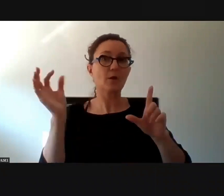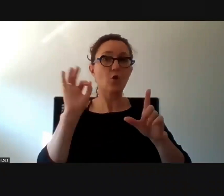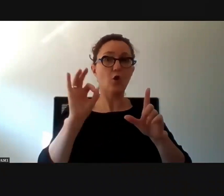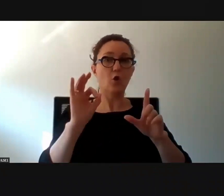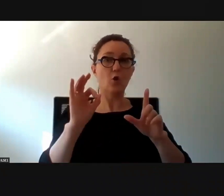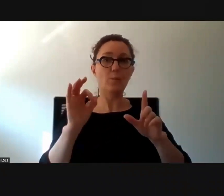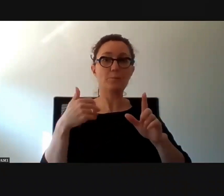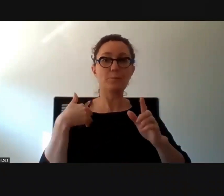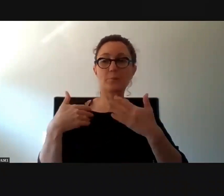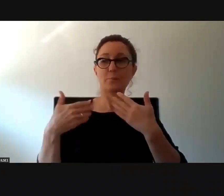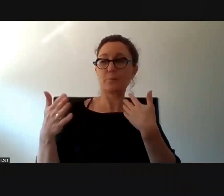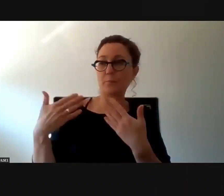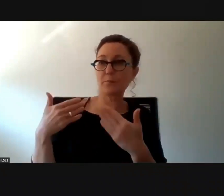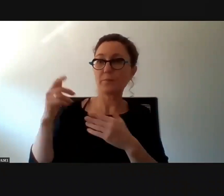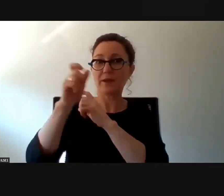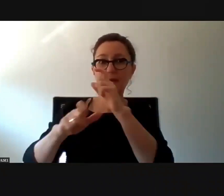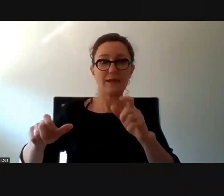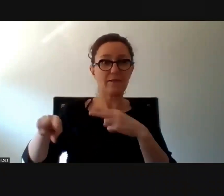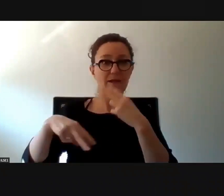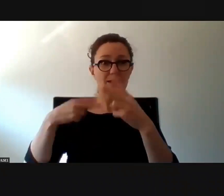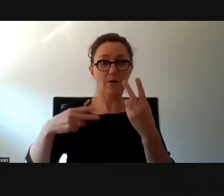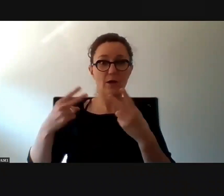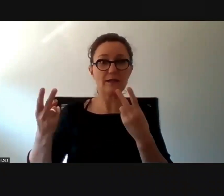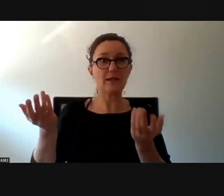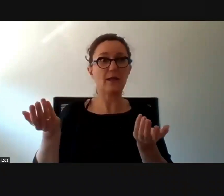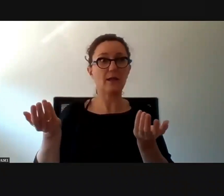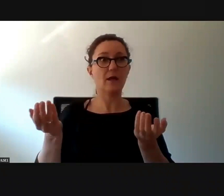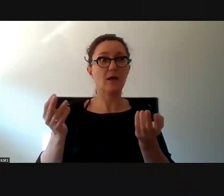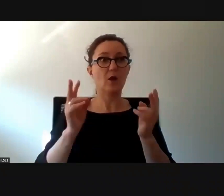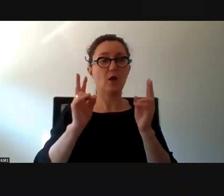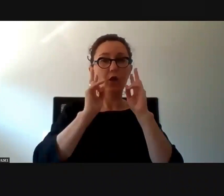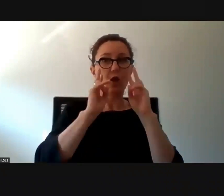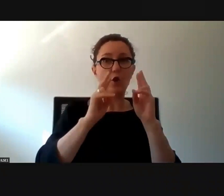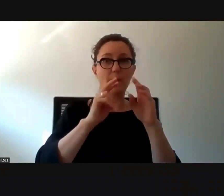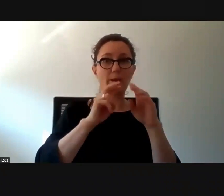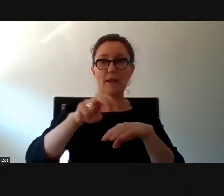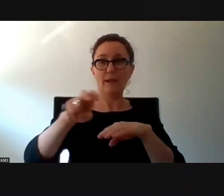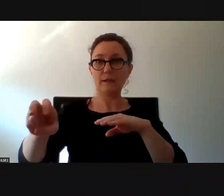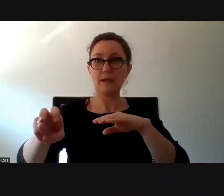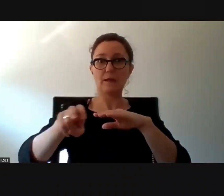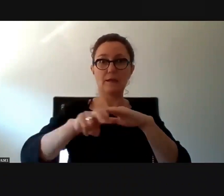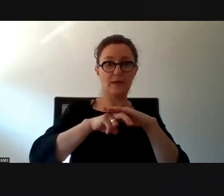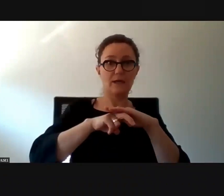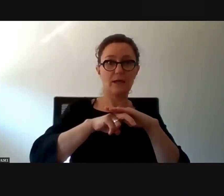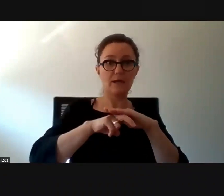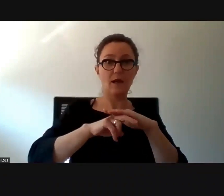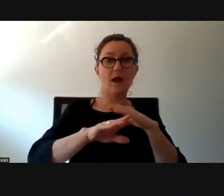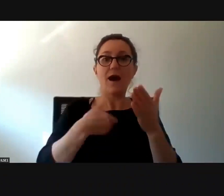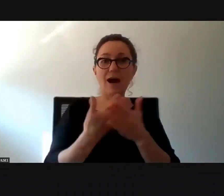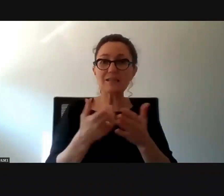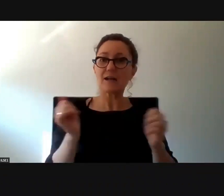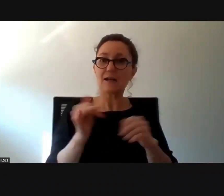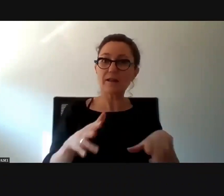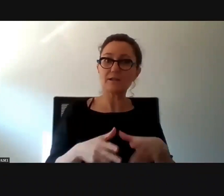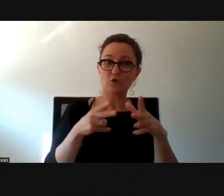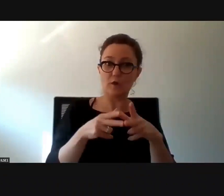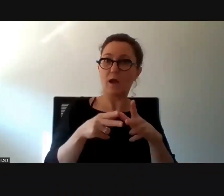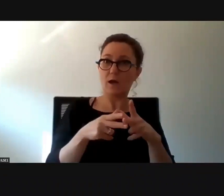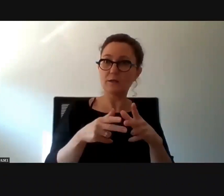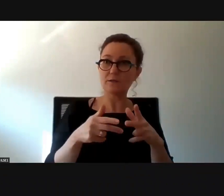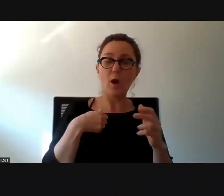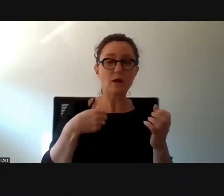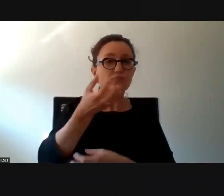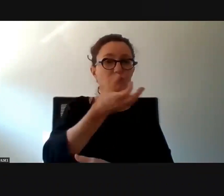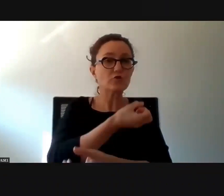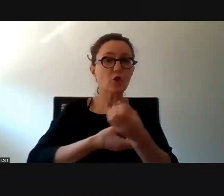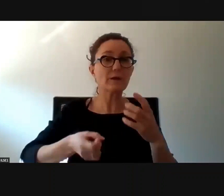lo ven entrar, lo ven salir, lo comentan luego en las redes sociales, hoy hemos comido en tal sitio, etcétera, etcétera. Cuando alguien se compra un coche de estos de lujo, las marcas